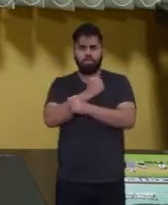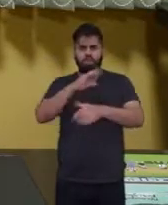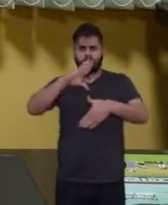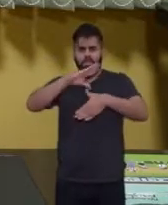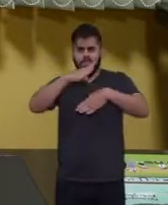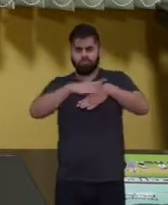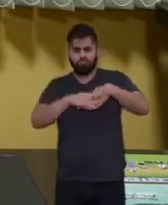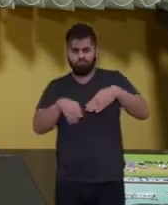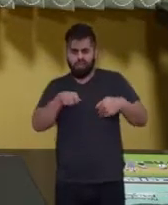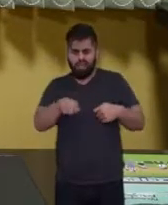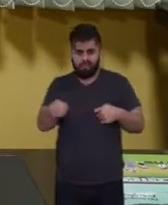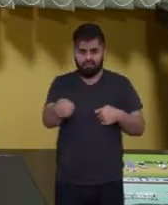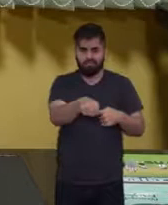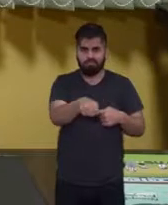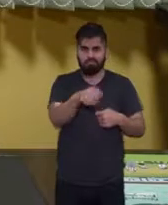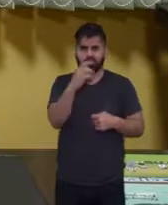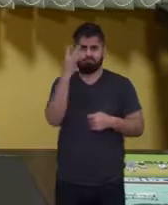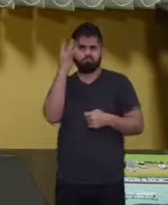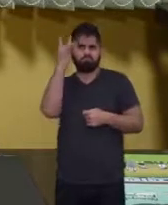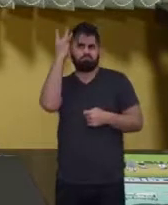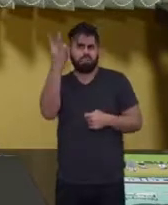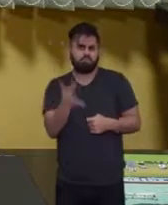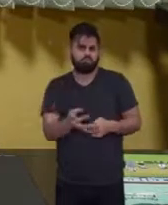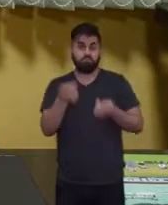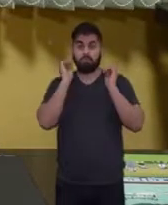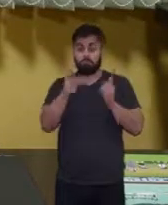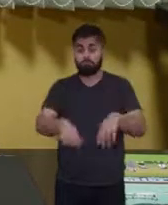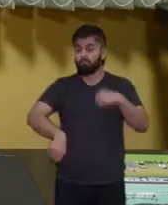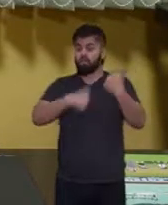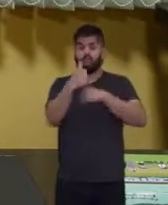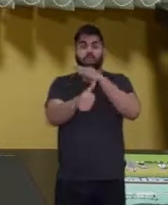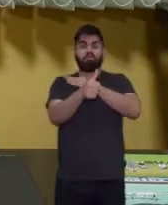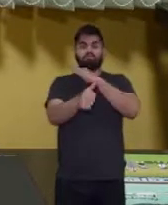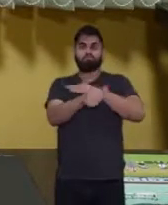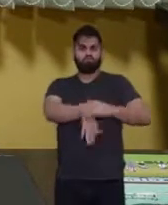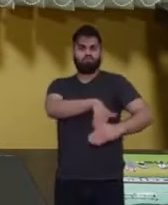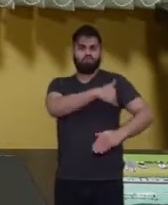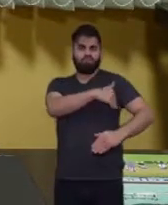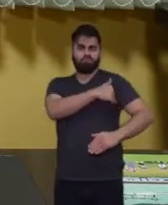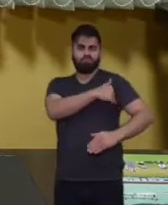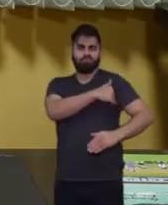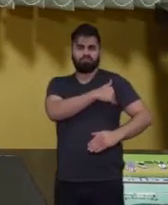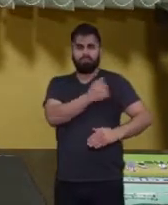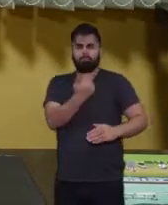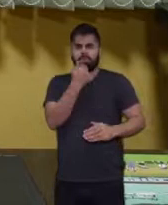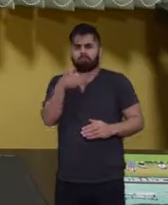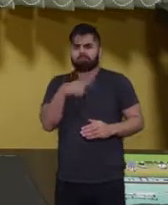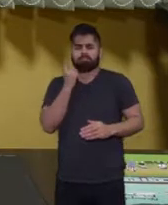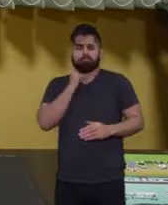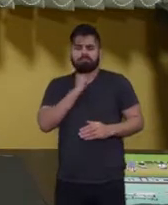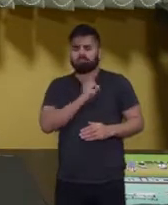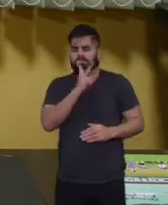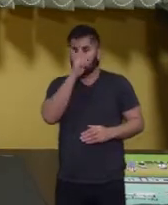ajedrez con esa discapacidad. Además de eso, logra ser el mejor alumno del colegio. Pero como quería ir a aprender